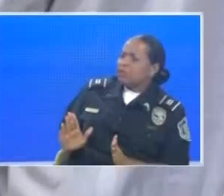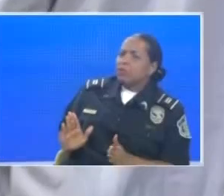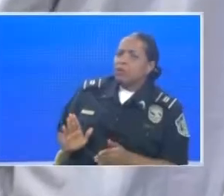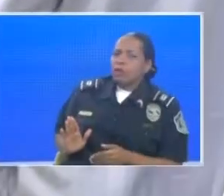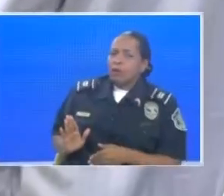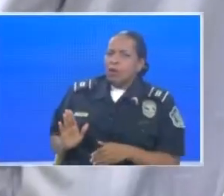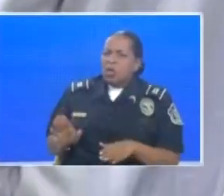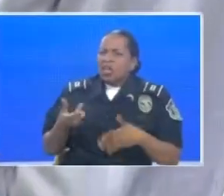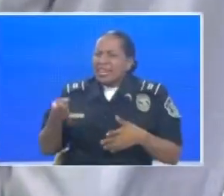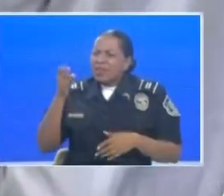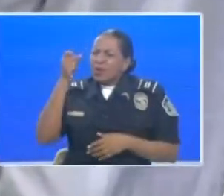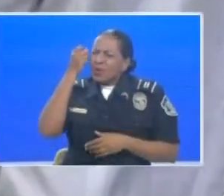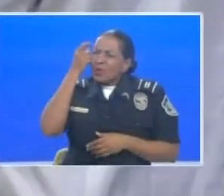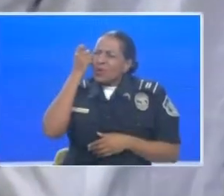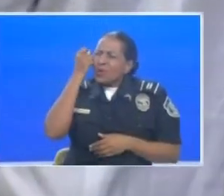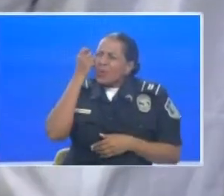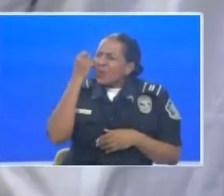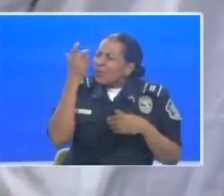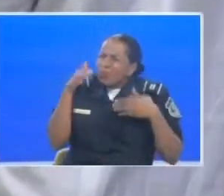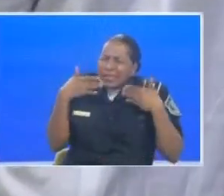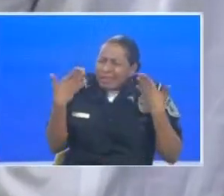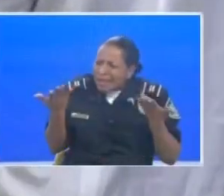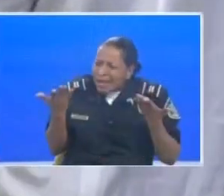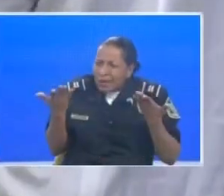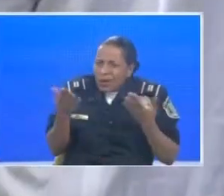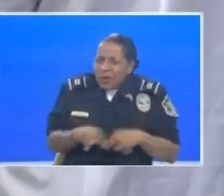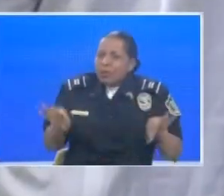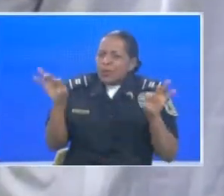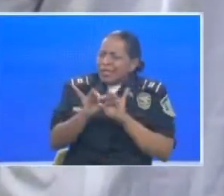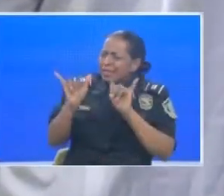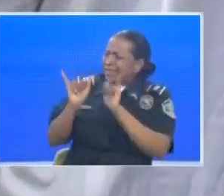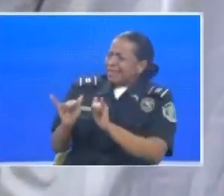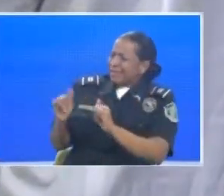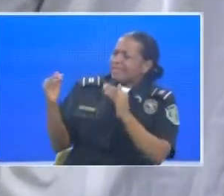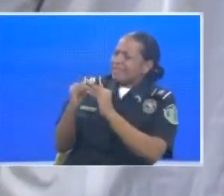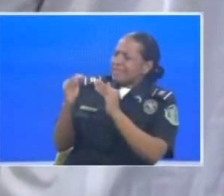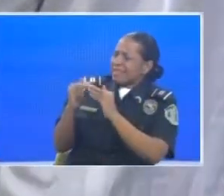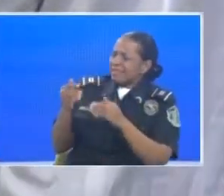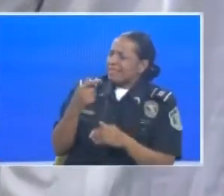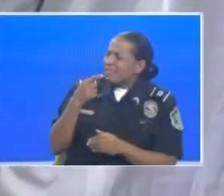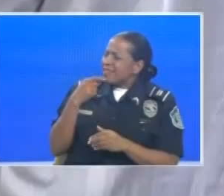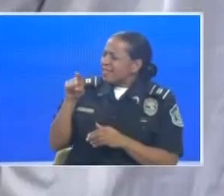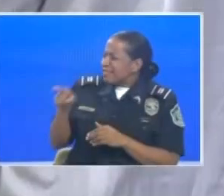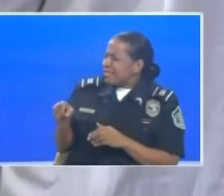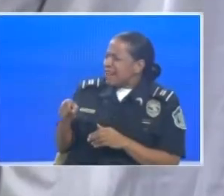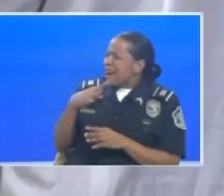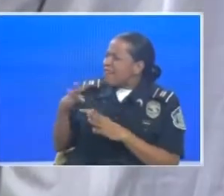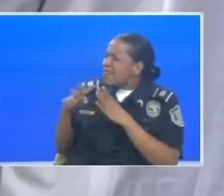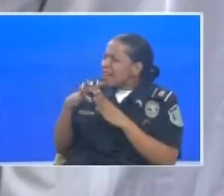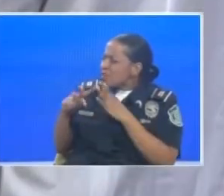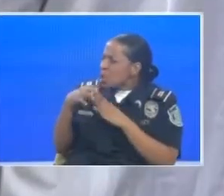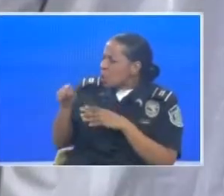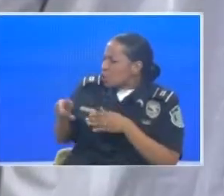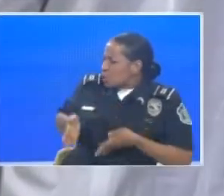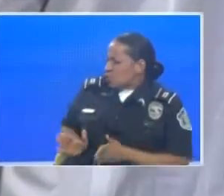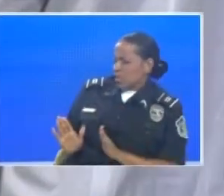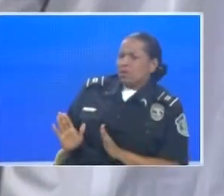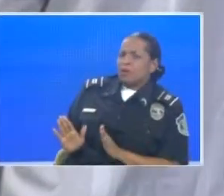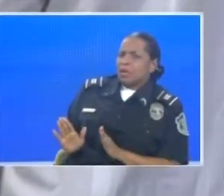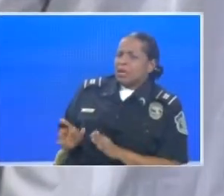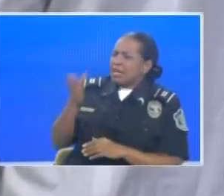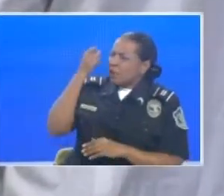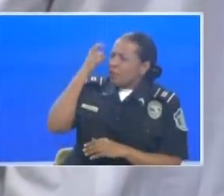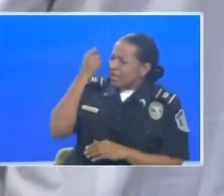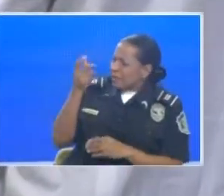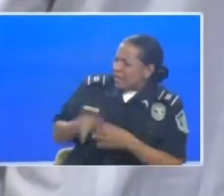¿Qué es lo complicado de entender la importancia de quedarse en casa? ¿Qué tan complicado es entender